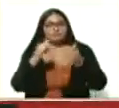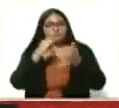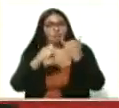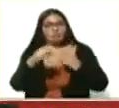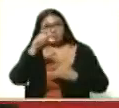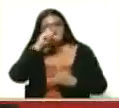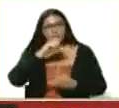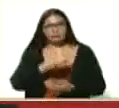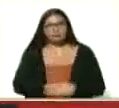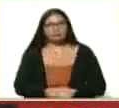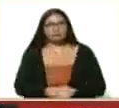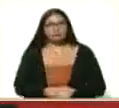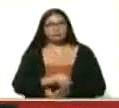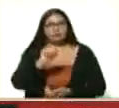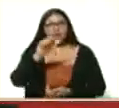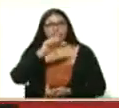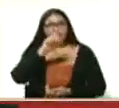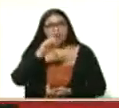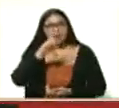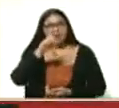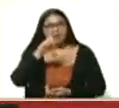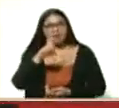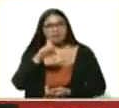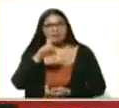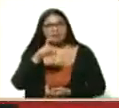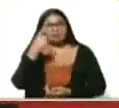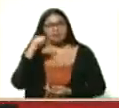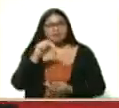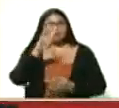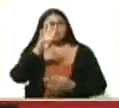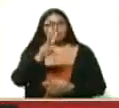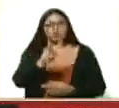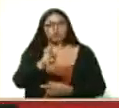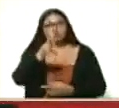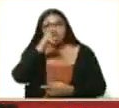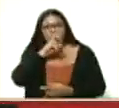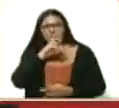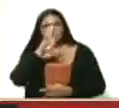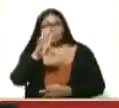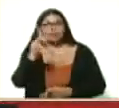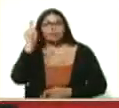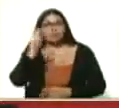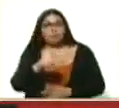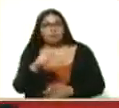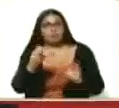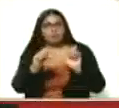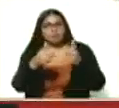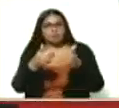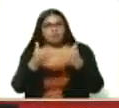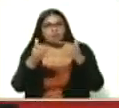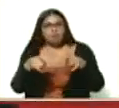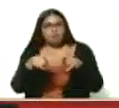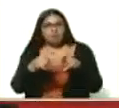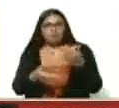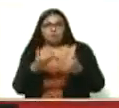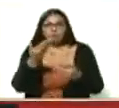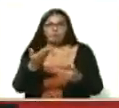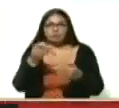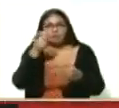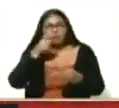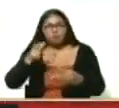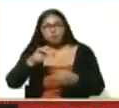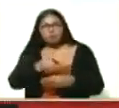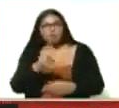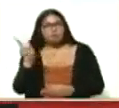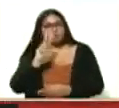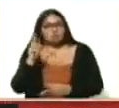años. Alex Saab lleva secuestrado 2 años y 4 meses, todo inició en Cabo Verde, entonces es importante que el pueblo venezolano recuerde